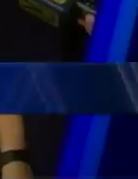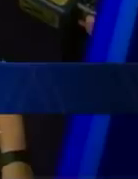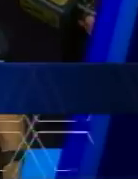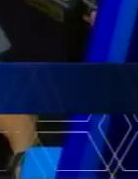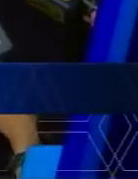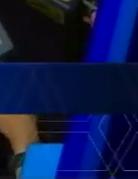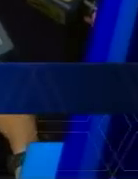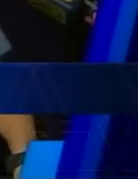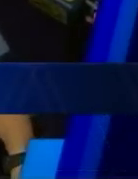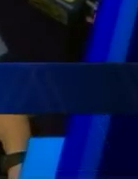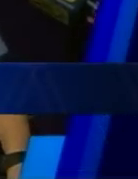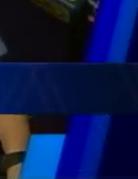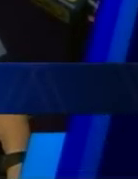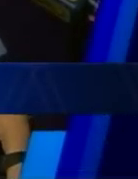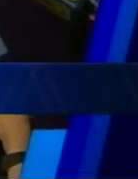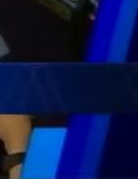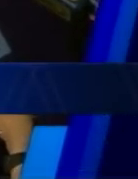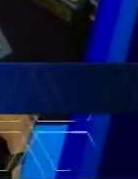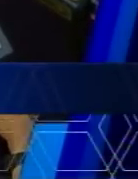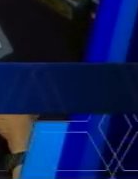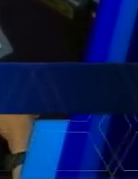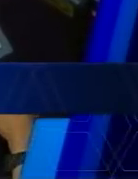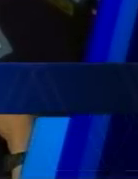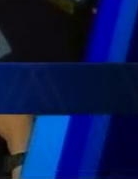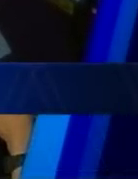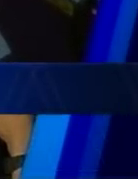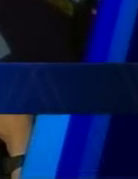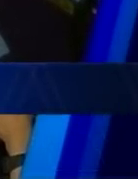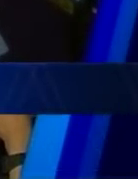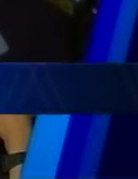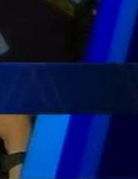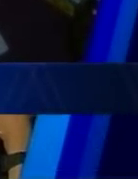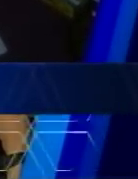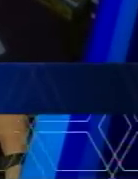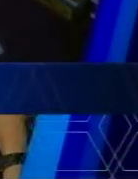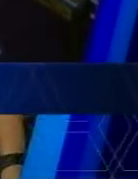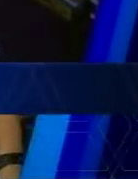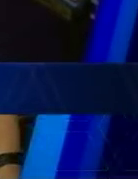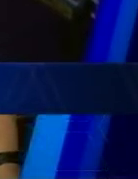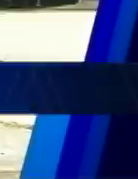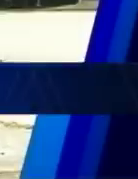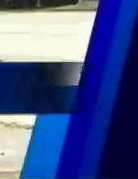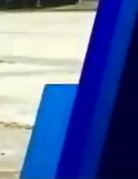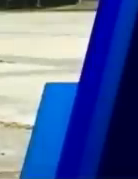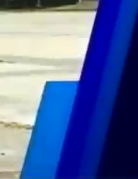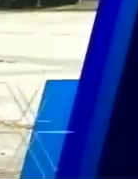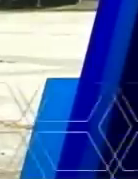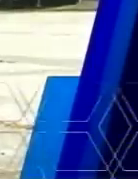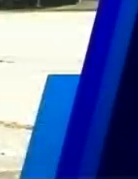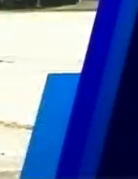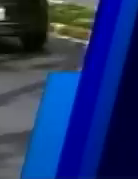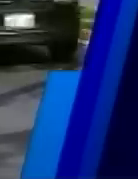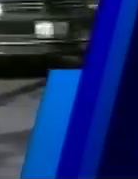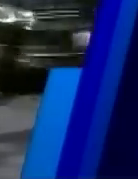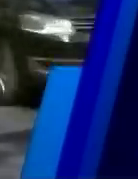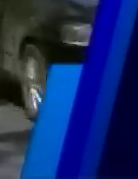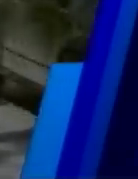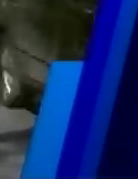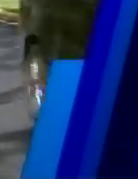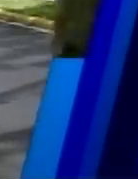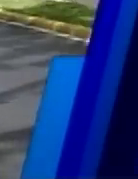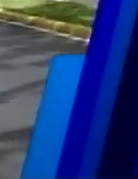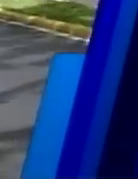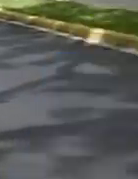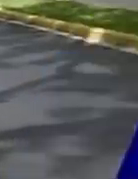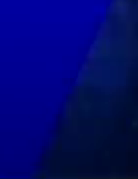Por elecciones en la academia, rectora de la UCB exhortó al TCJ a suspender sentencias sobre casas de